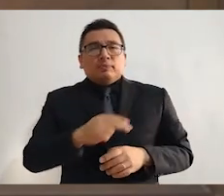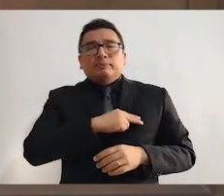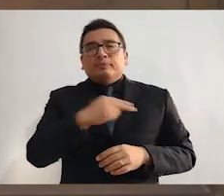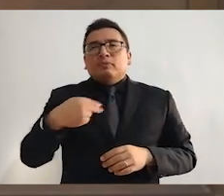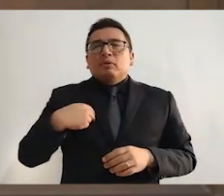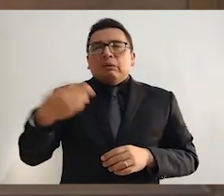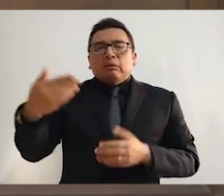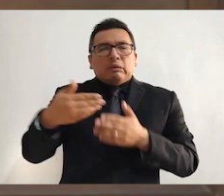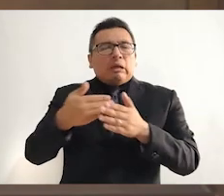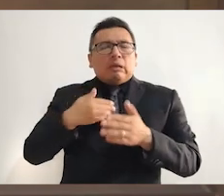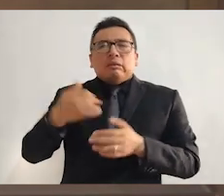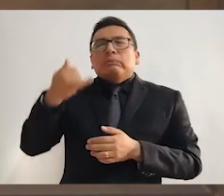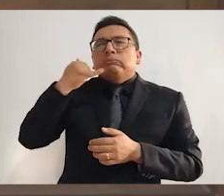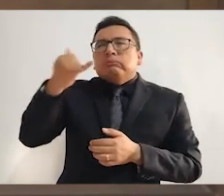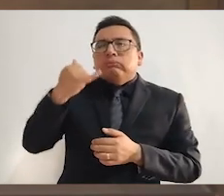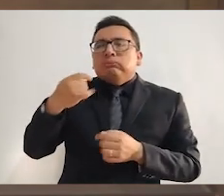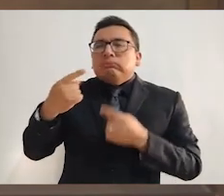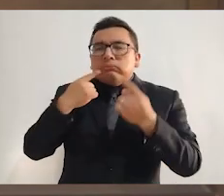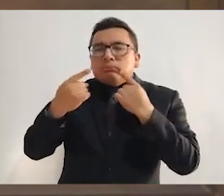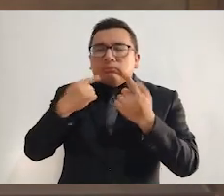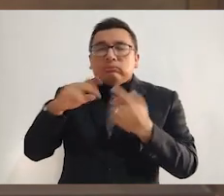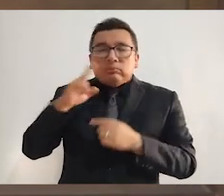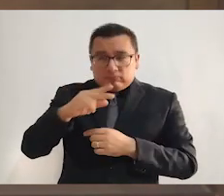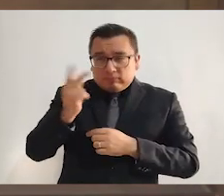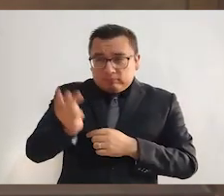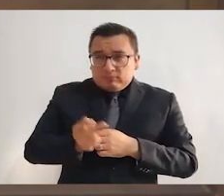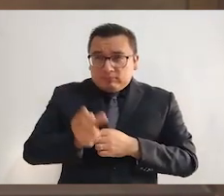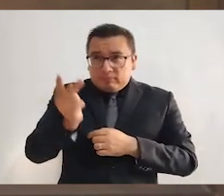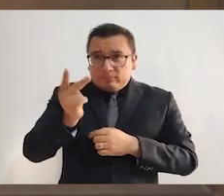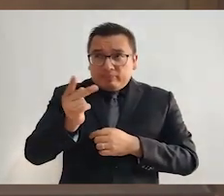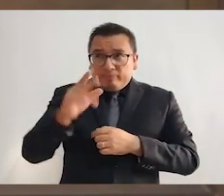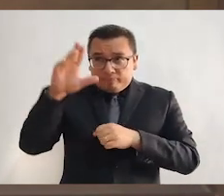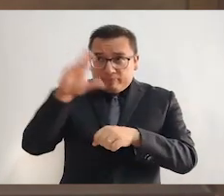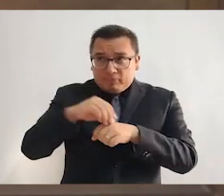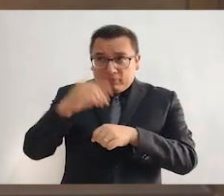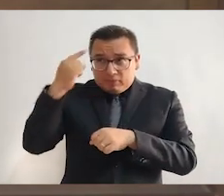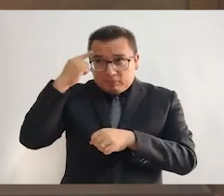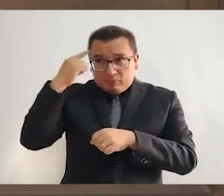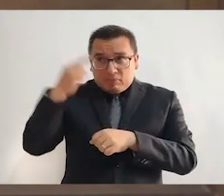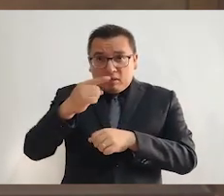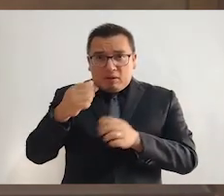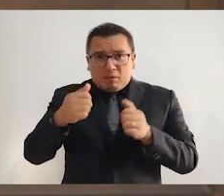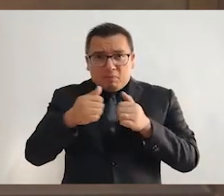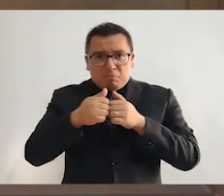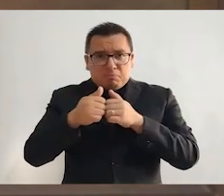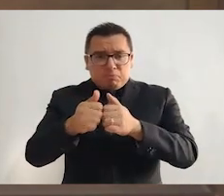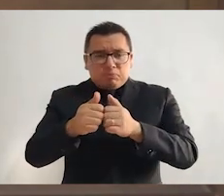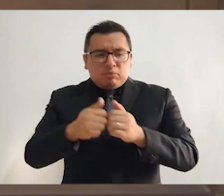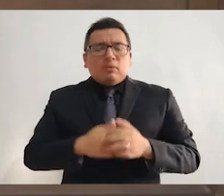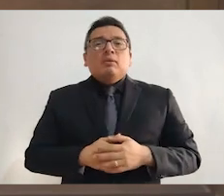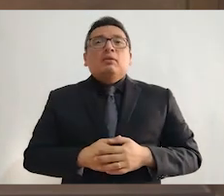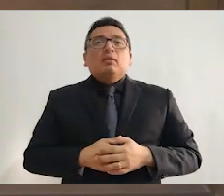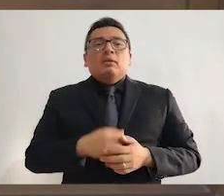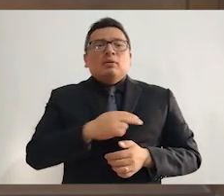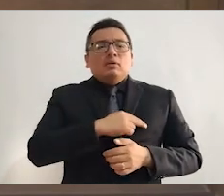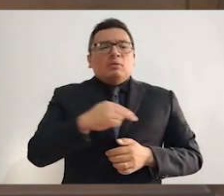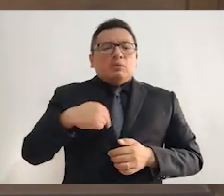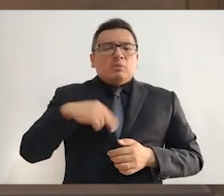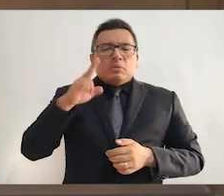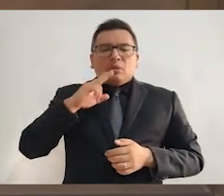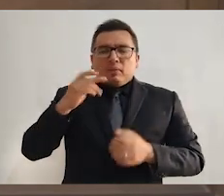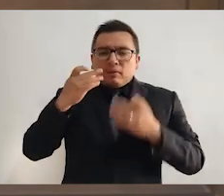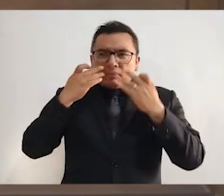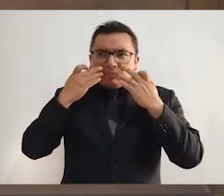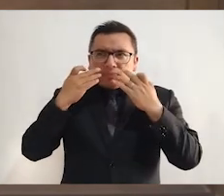contacto con ellas y les preguntamos si nos permitían, como unidad técnica del